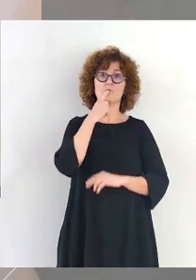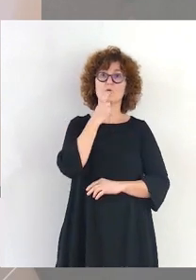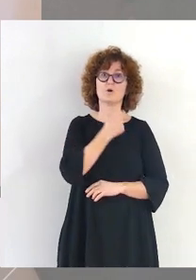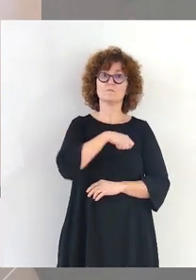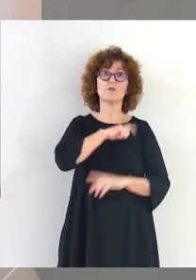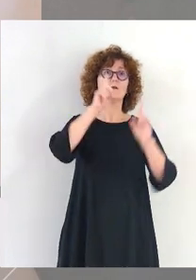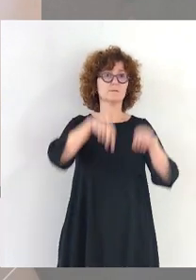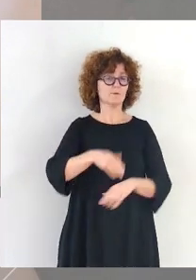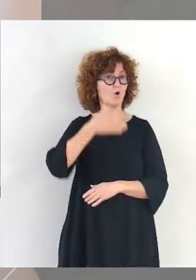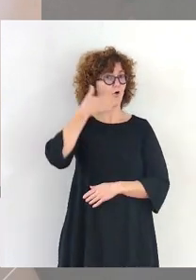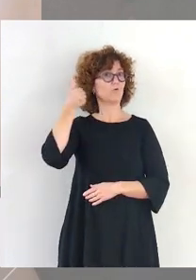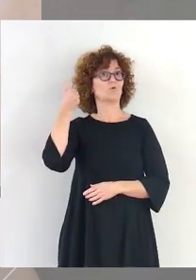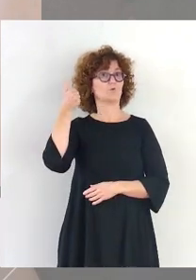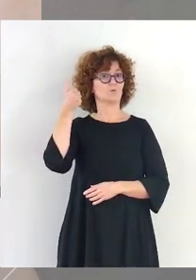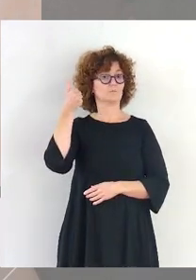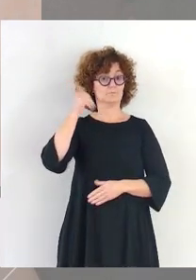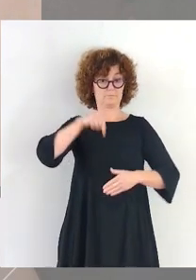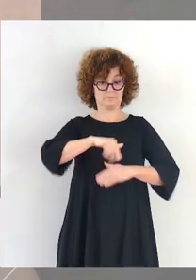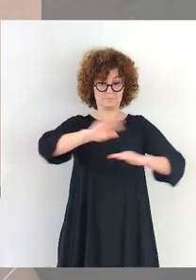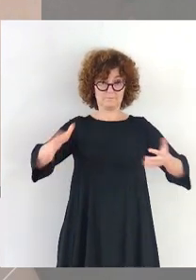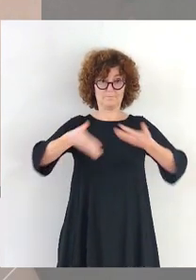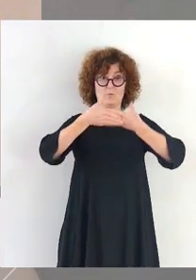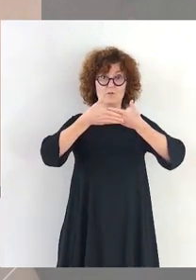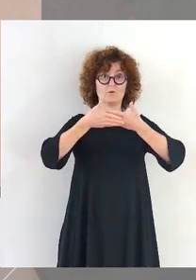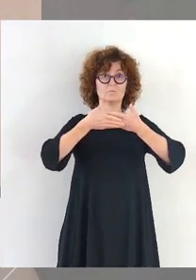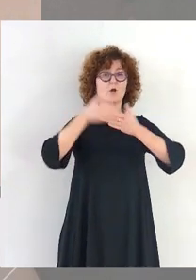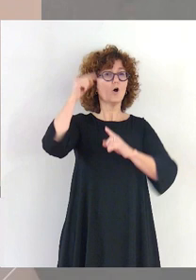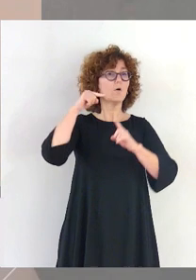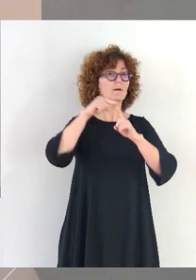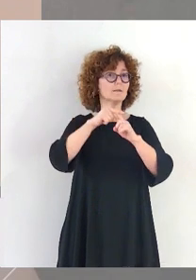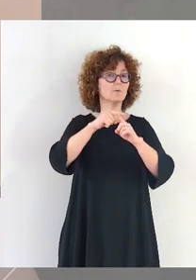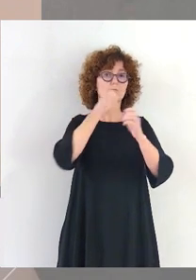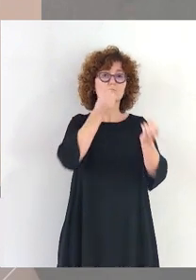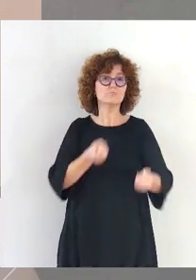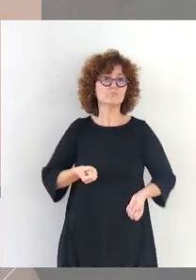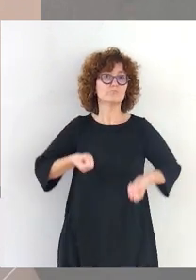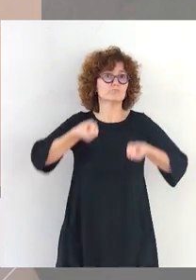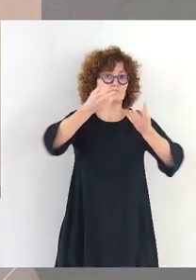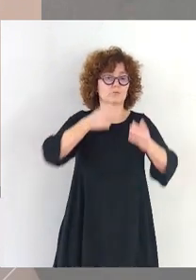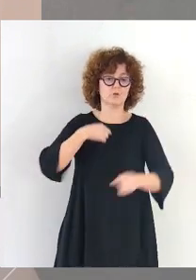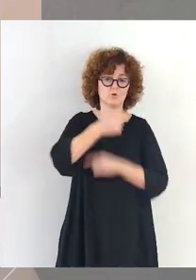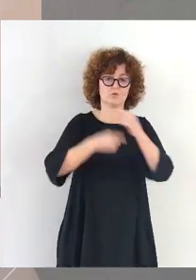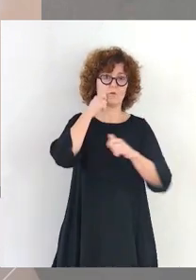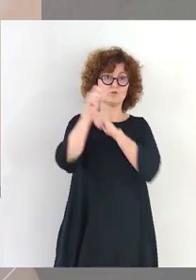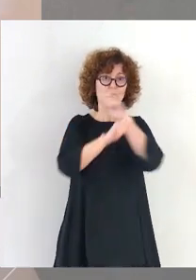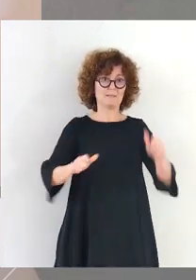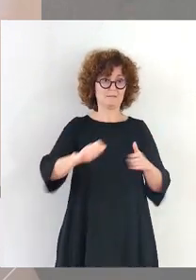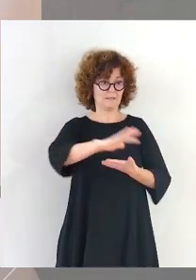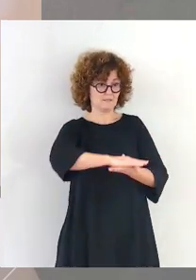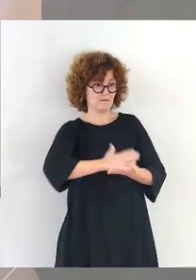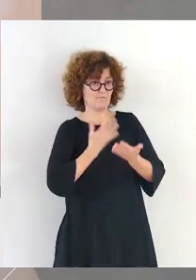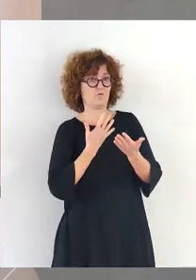un honor clausurar este encuentro cuya finalidad es acercar al público las consecuencias humanitarias del cambio climático